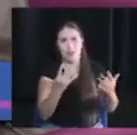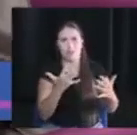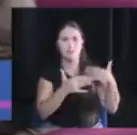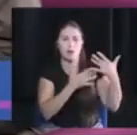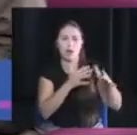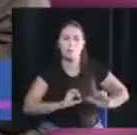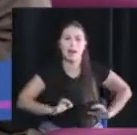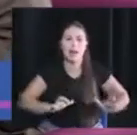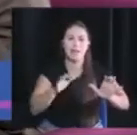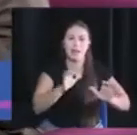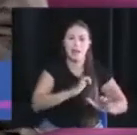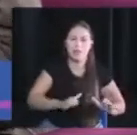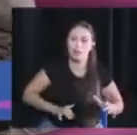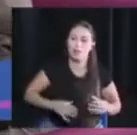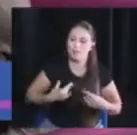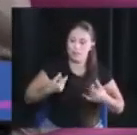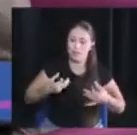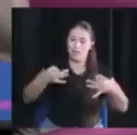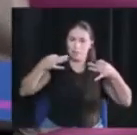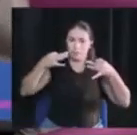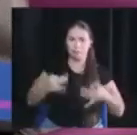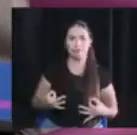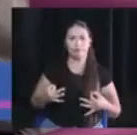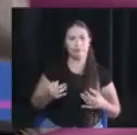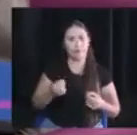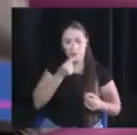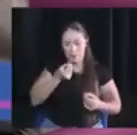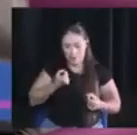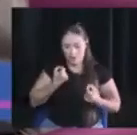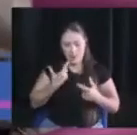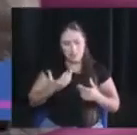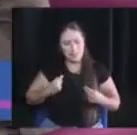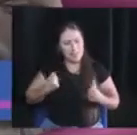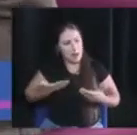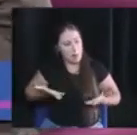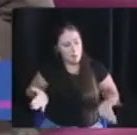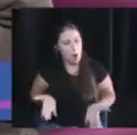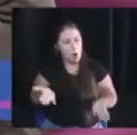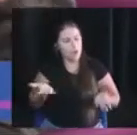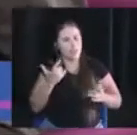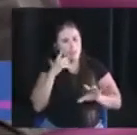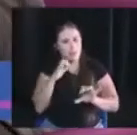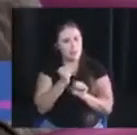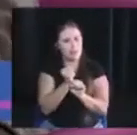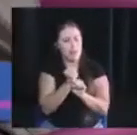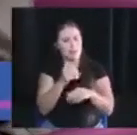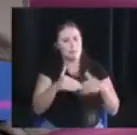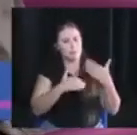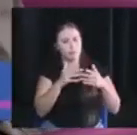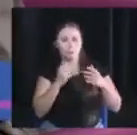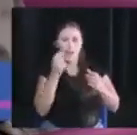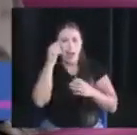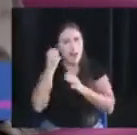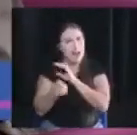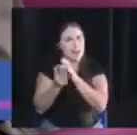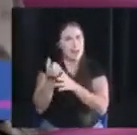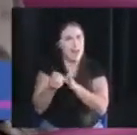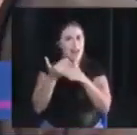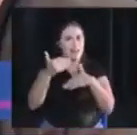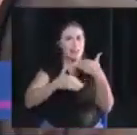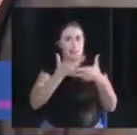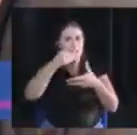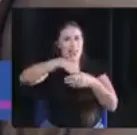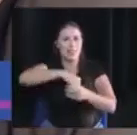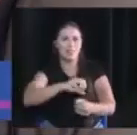funcionarios estatales se sientan mucho más motivados a trabajar y a poner su creatividad dentro